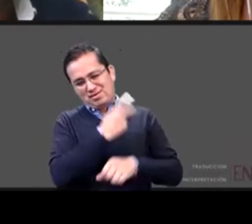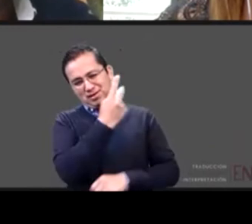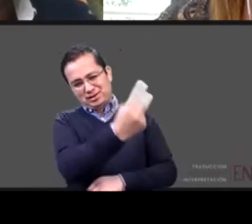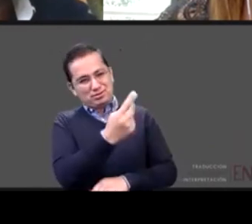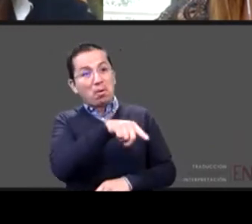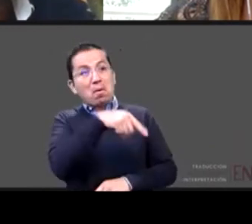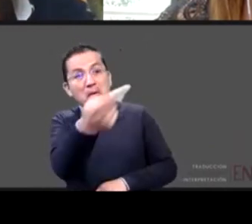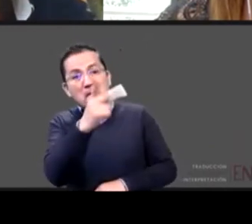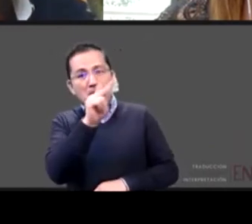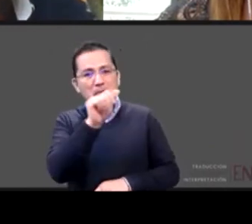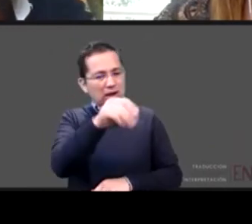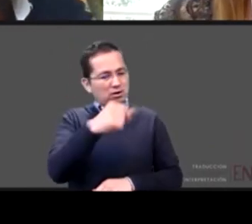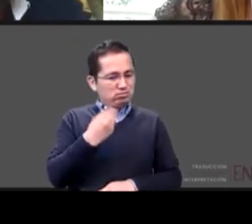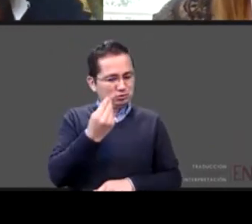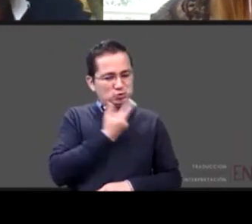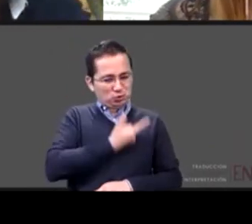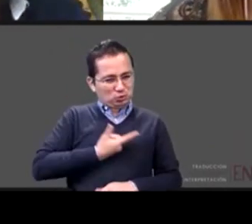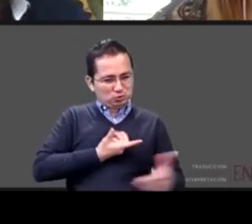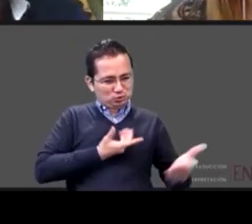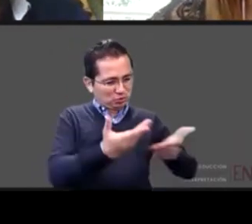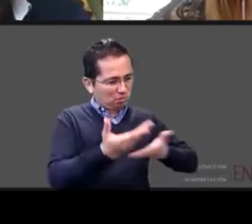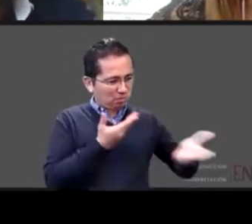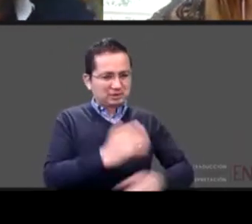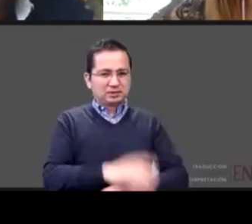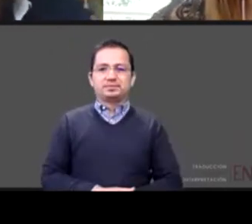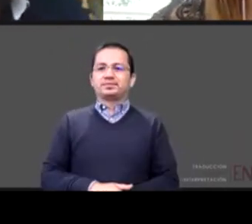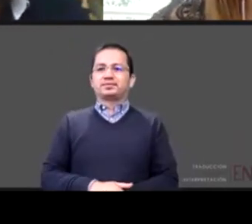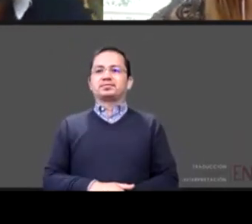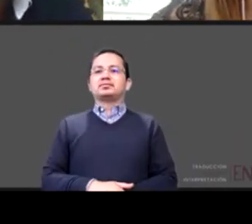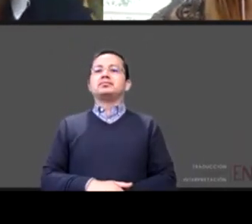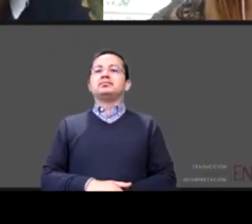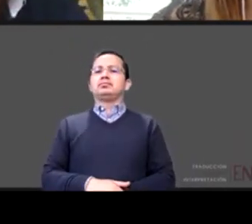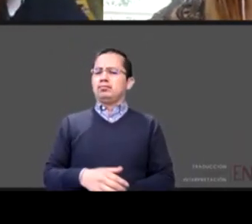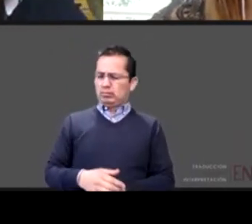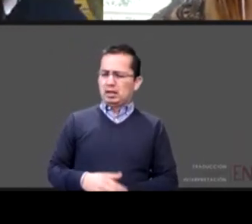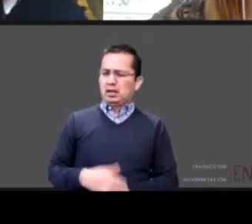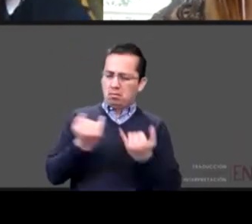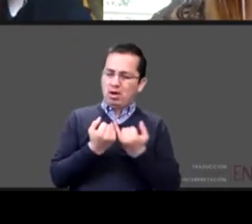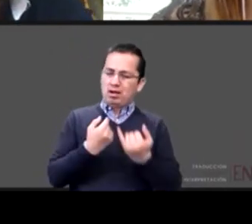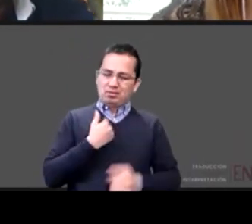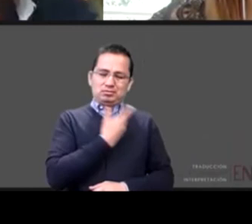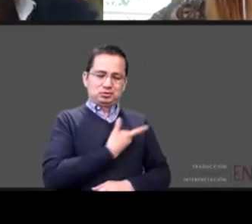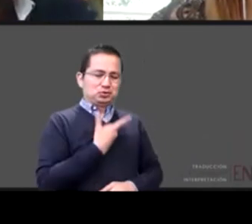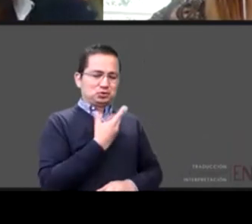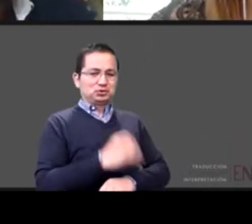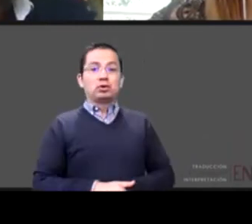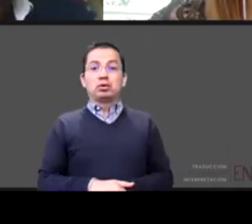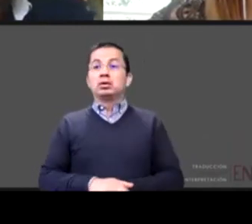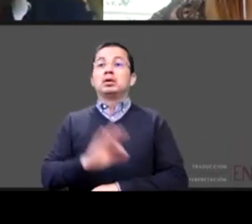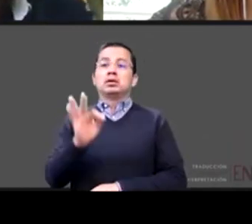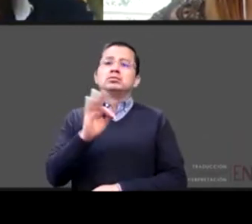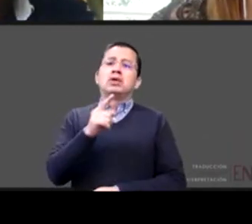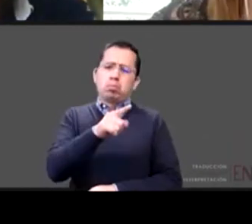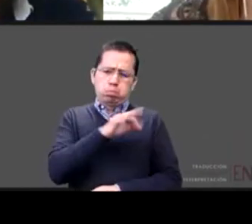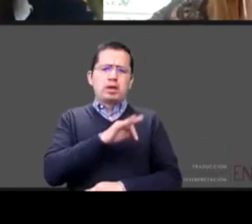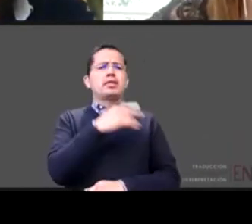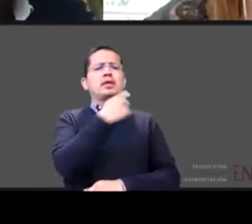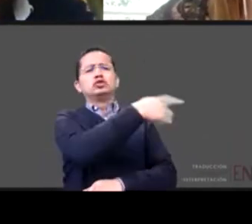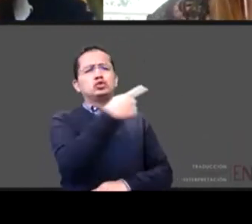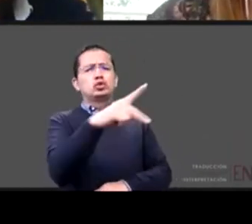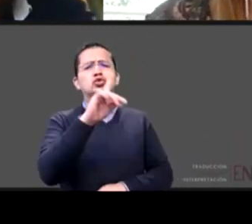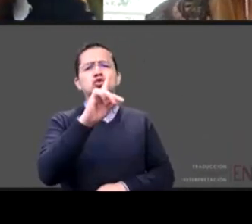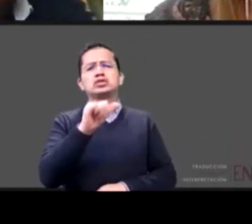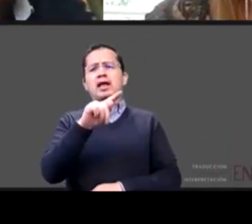este espacio. Igualmente, gracias. No, al contrario, si se siguen poniendo y además dejar por escrito los datos donde los